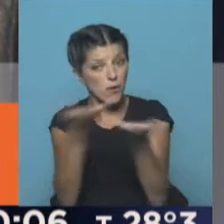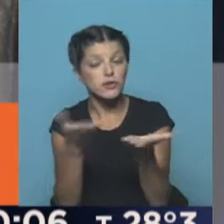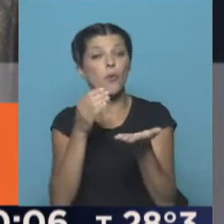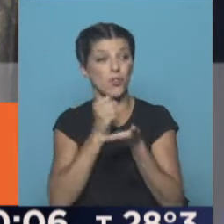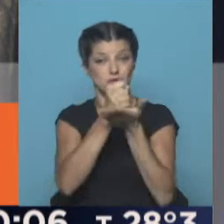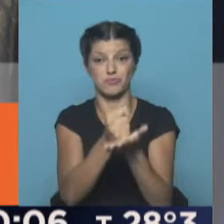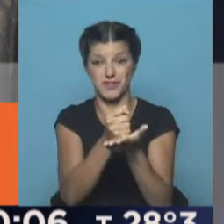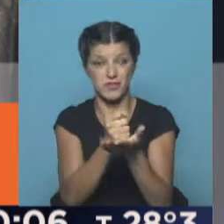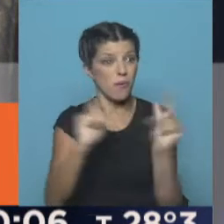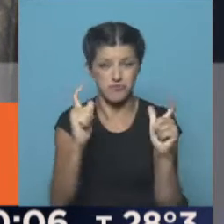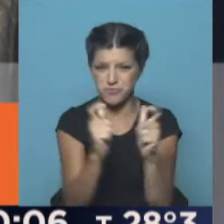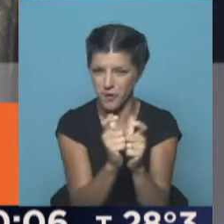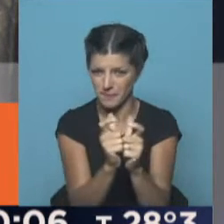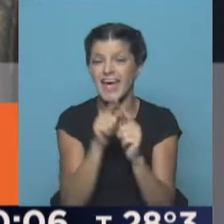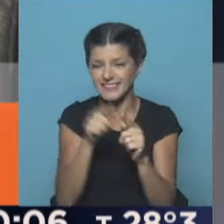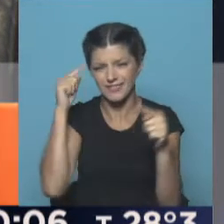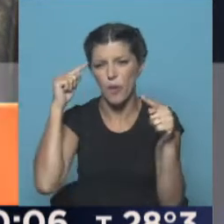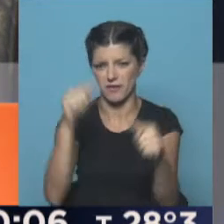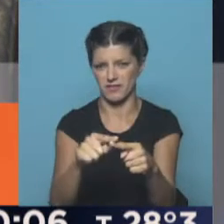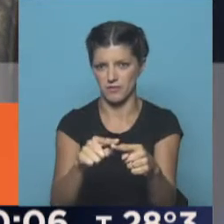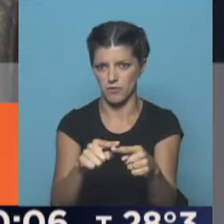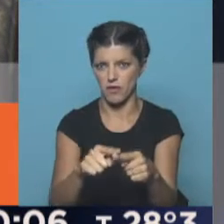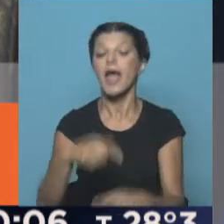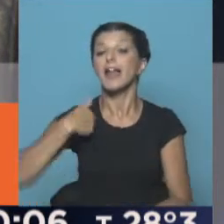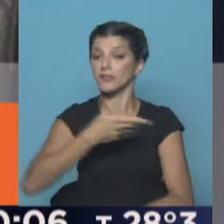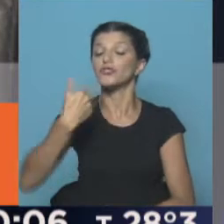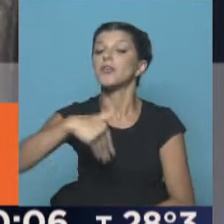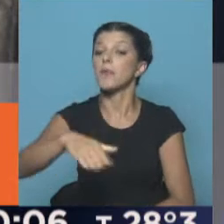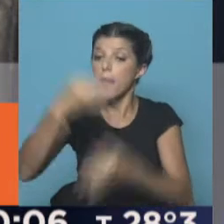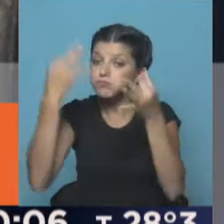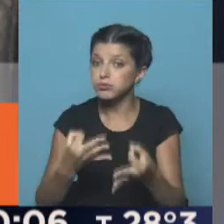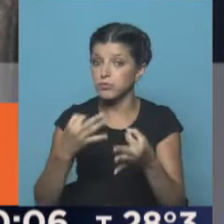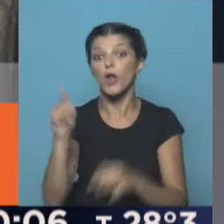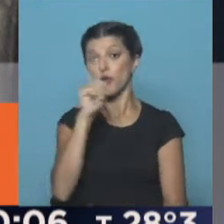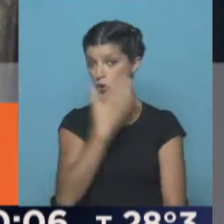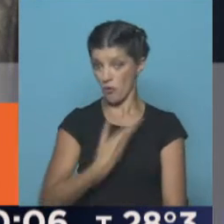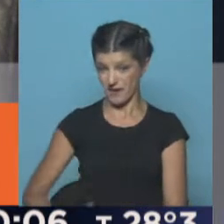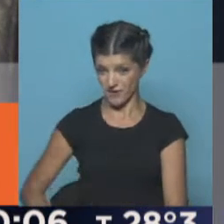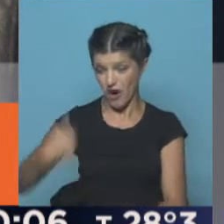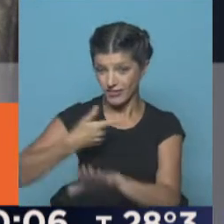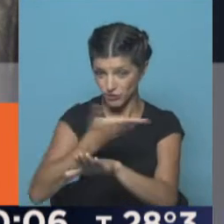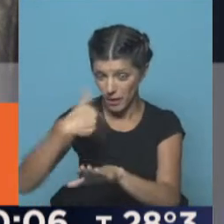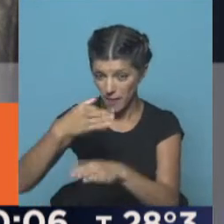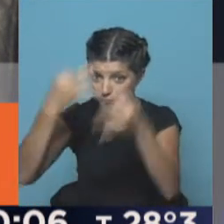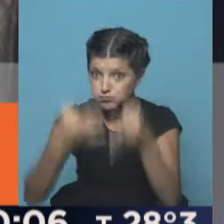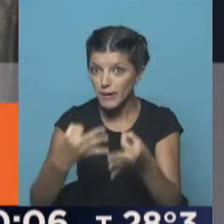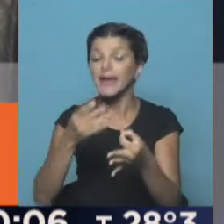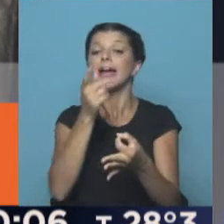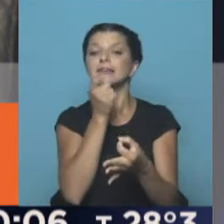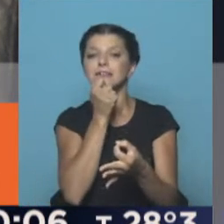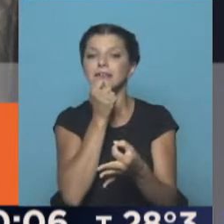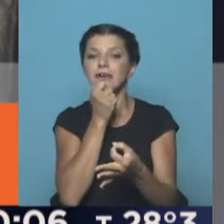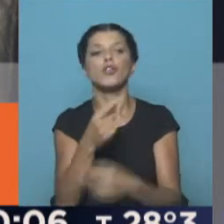nuestro objetivo si vamos a ser exitosos como sociedad no necesariamente como gobierno tengamos que tener menos